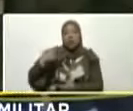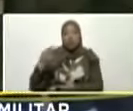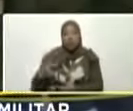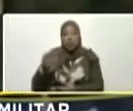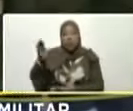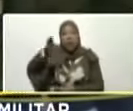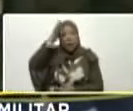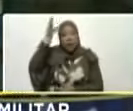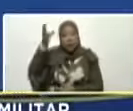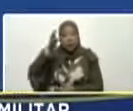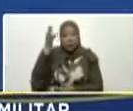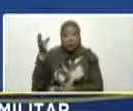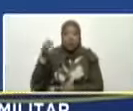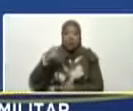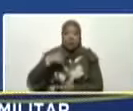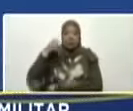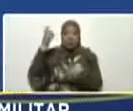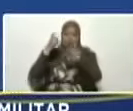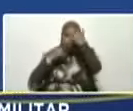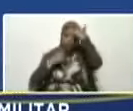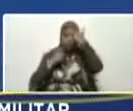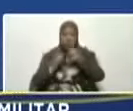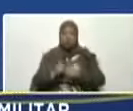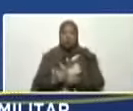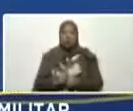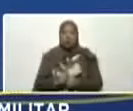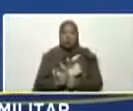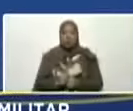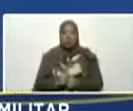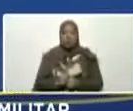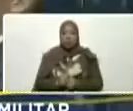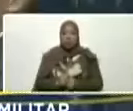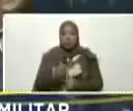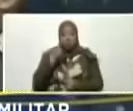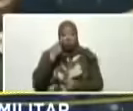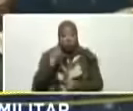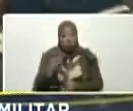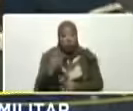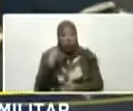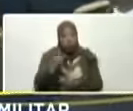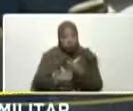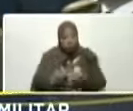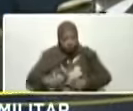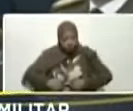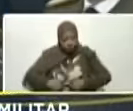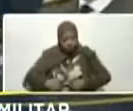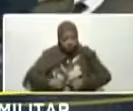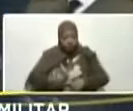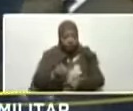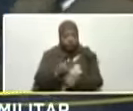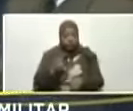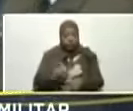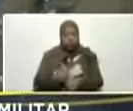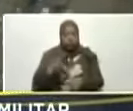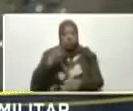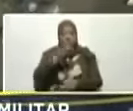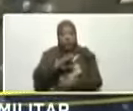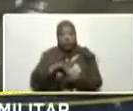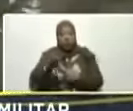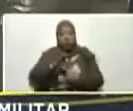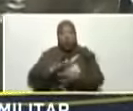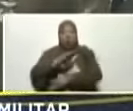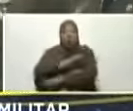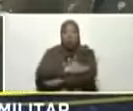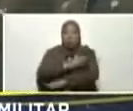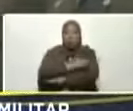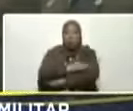nuestro comandante, y supe cómo él lo forjó a ustedes en su carácter y cómo